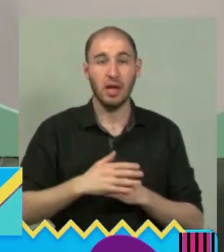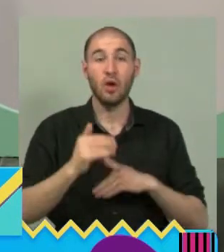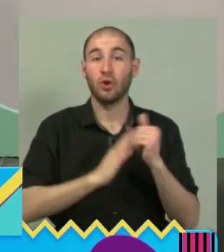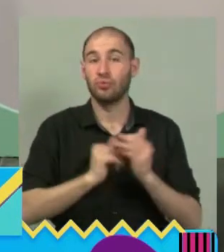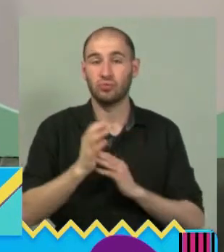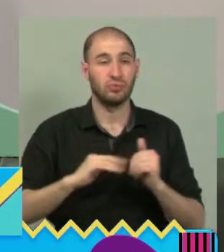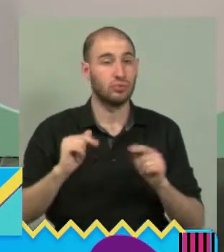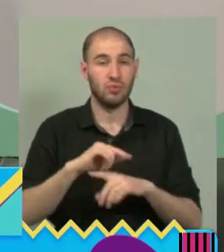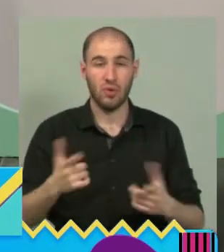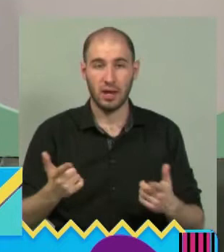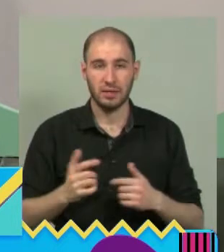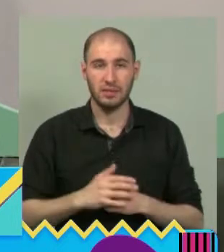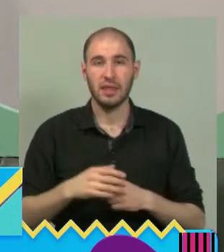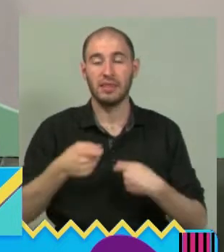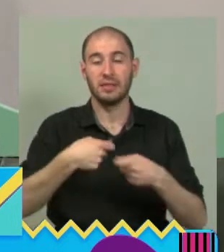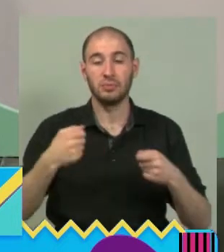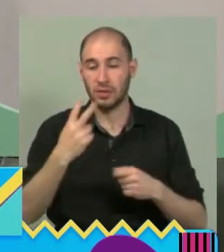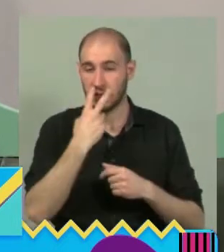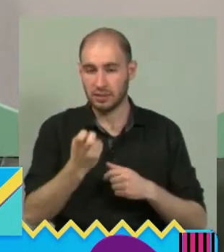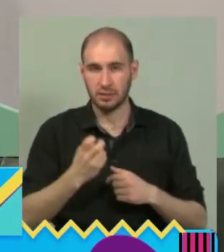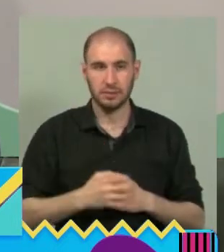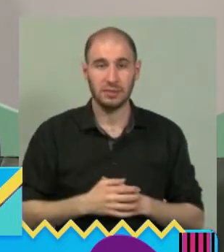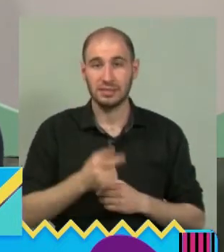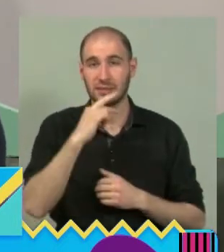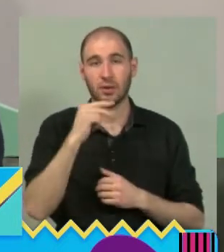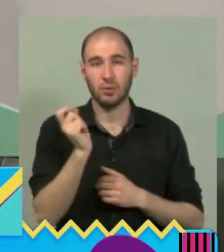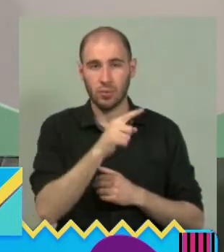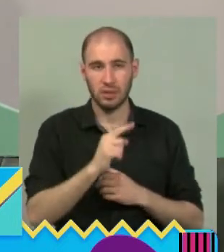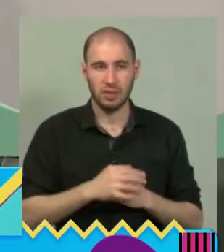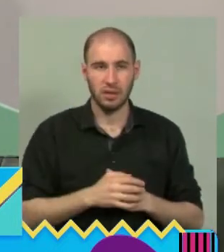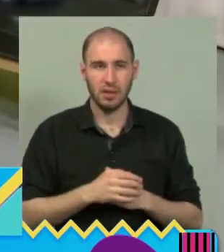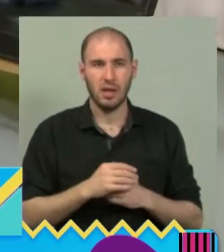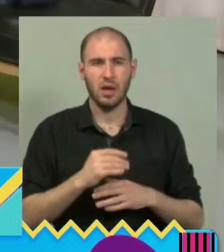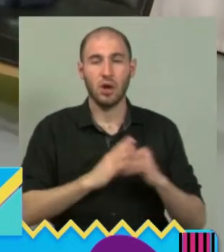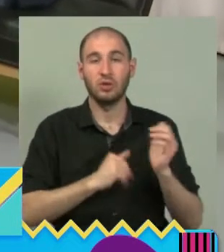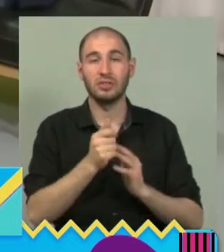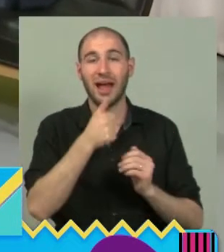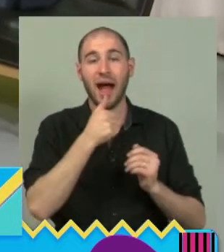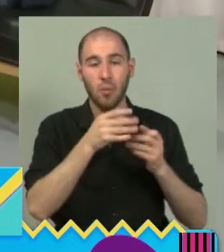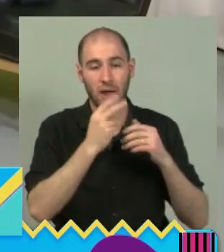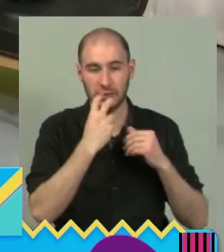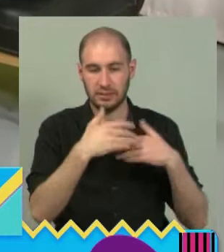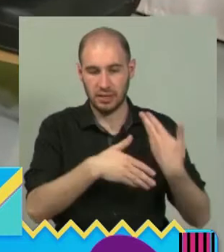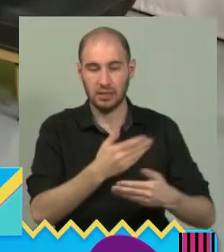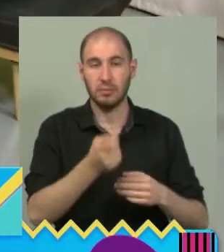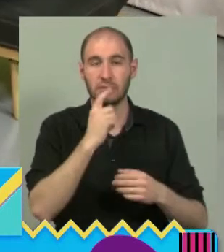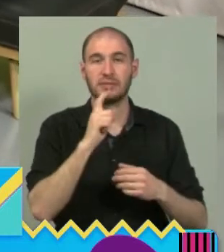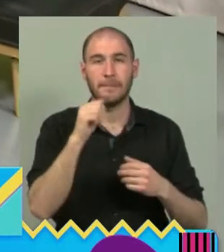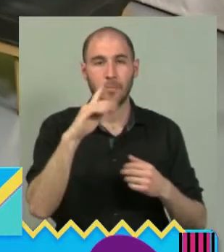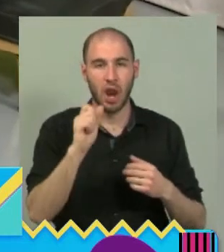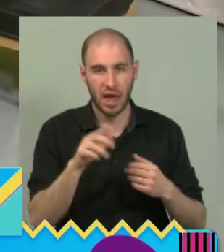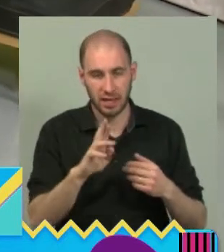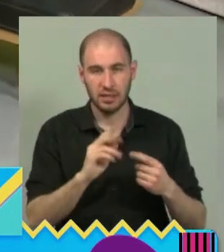obras de distribución eléctrica. En San Juan hubieron hasta obras hidroeléctricas, como el Tambolar,